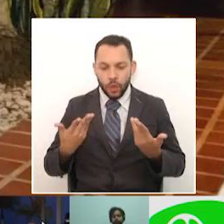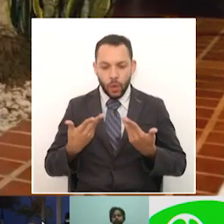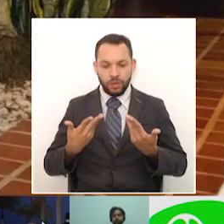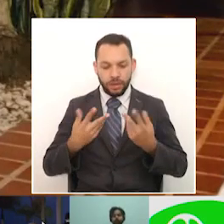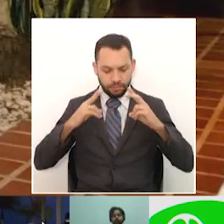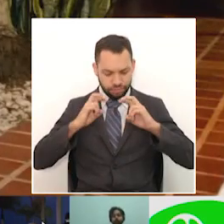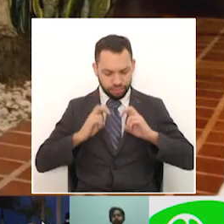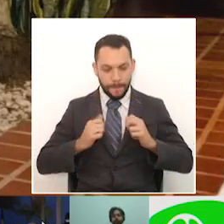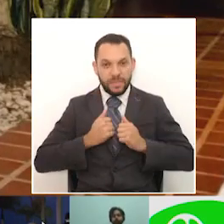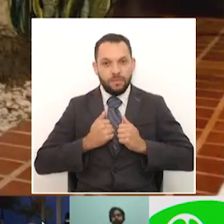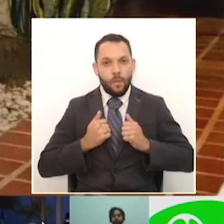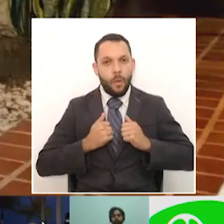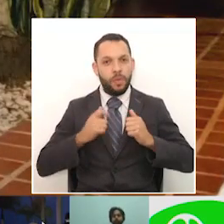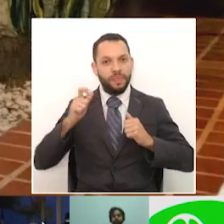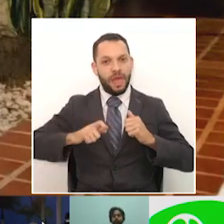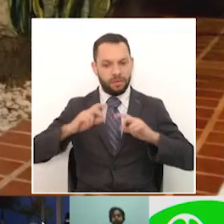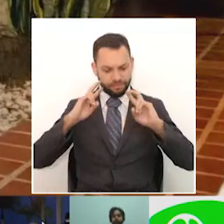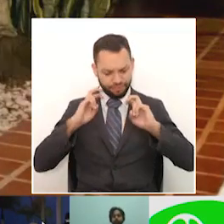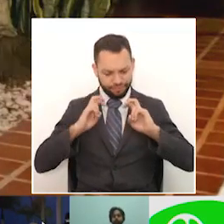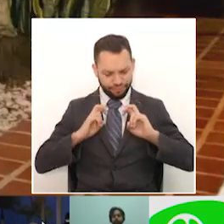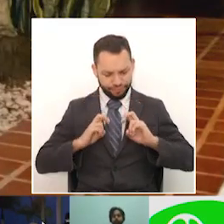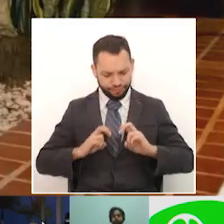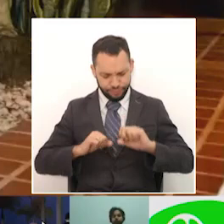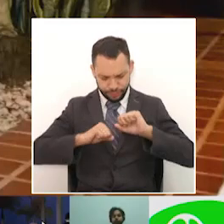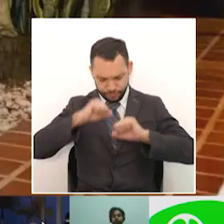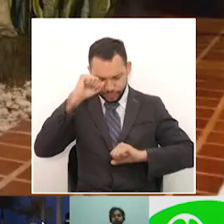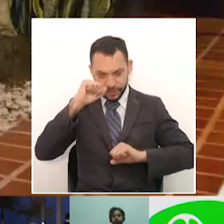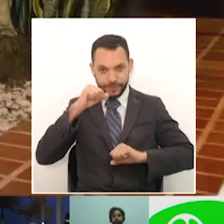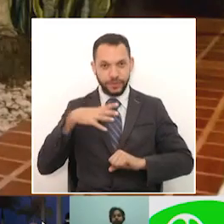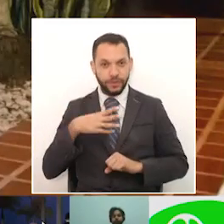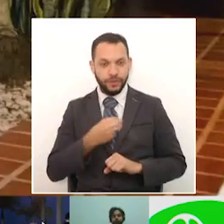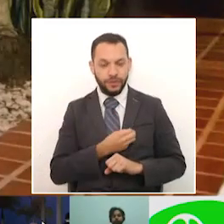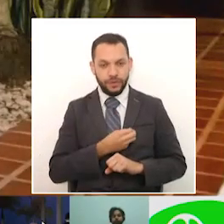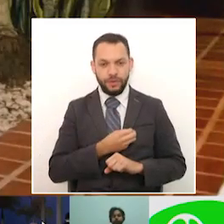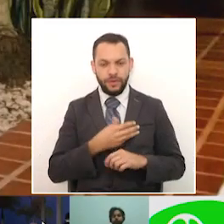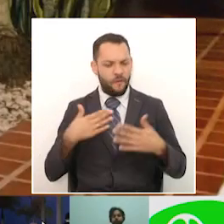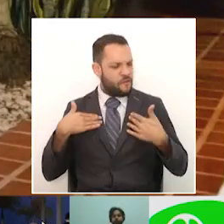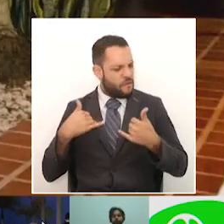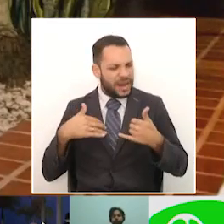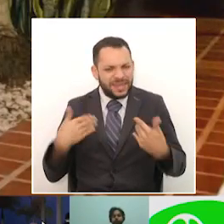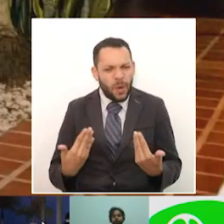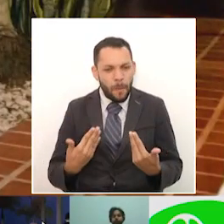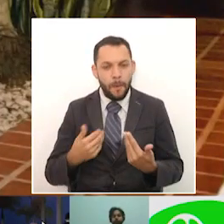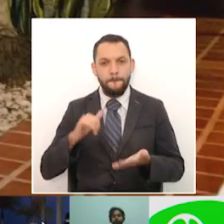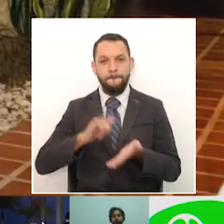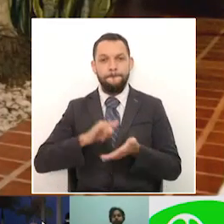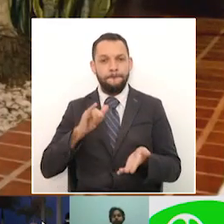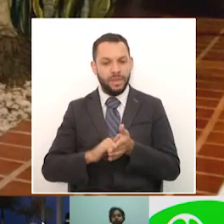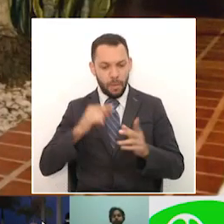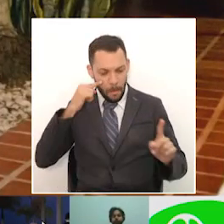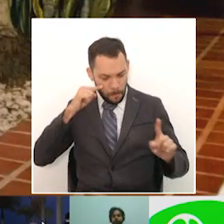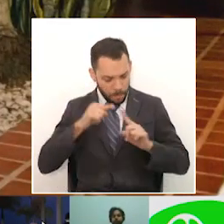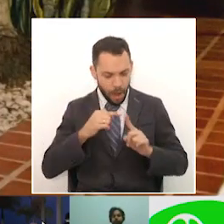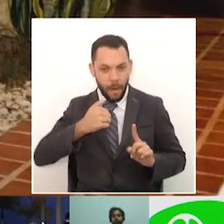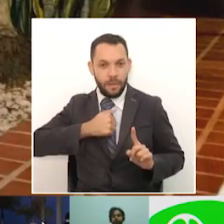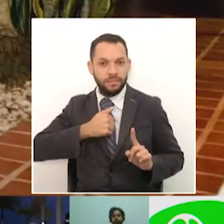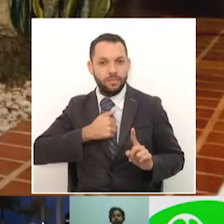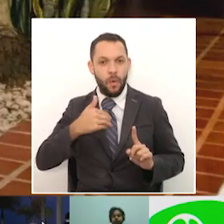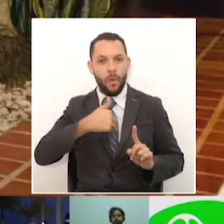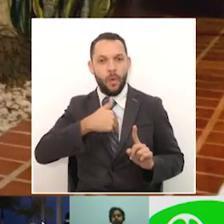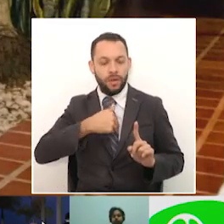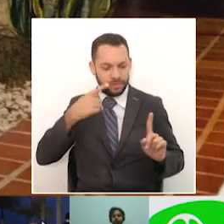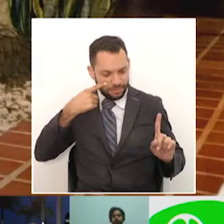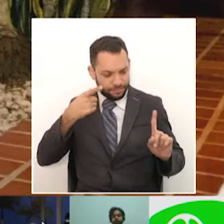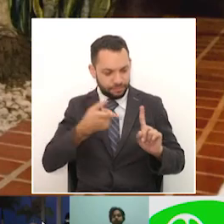adentro. Y es lo más difícil, el camino más largo para llegar a la felicidad es para llegar a nuestro propio corazón. Pero es que